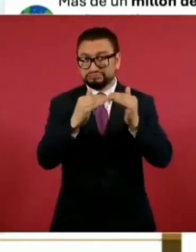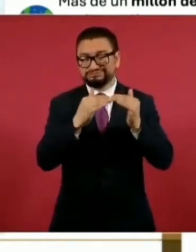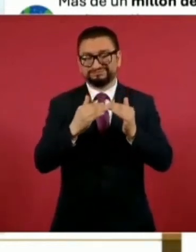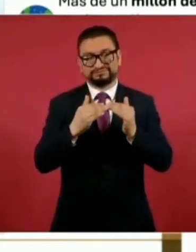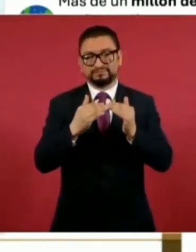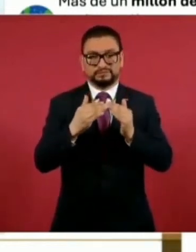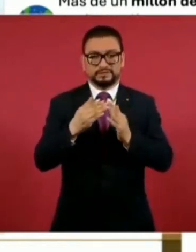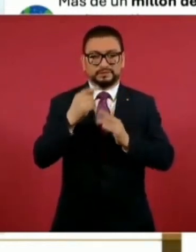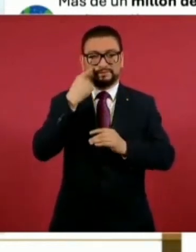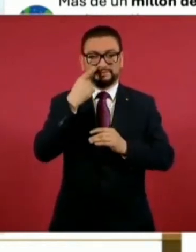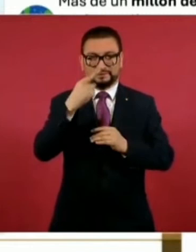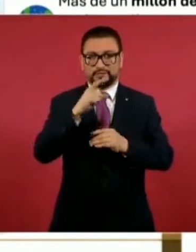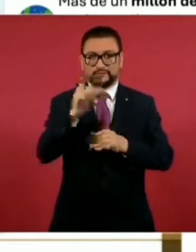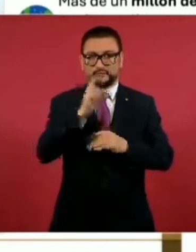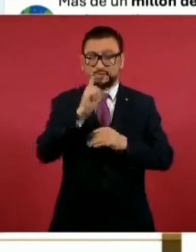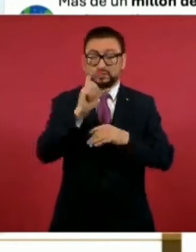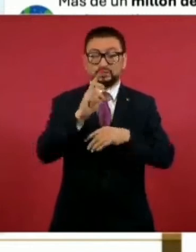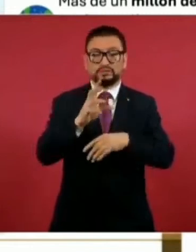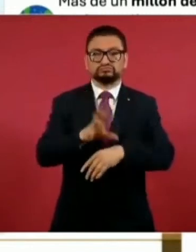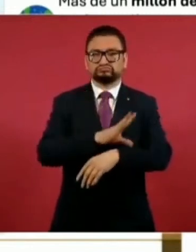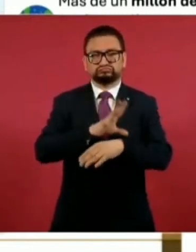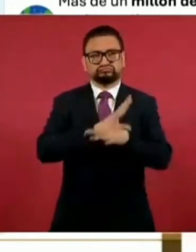lo que respecta a la transmisión y distribución,